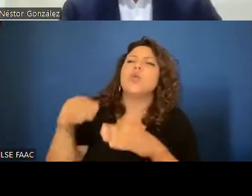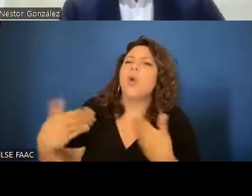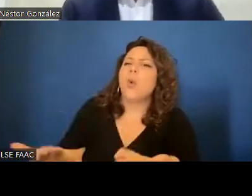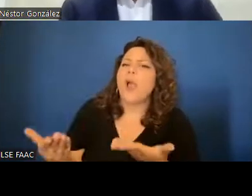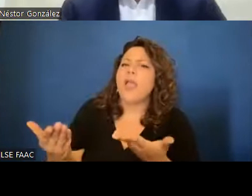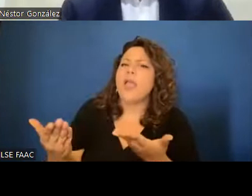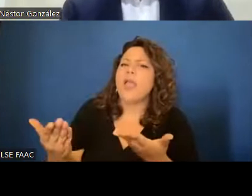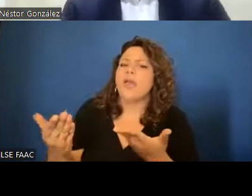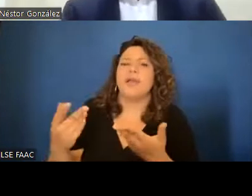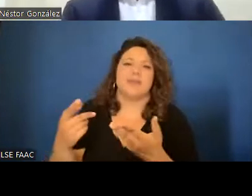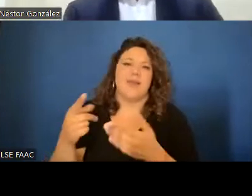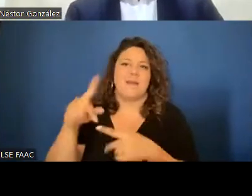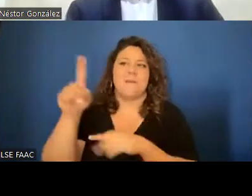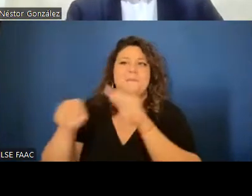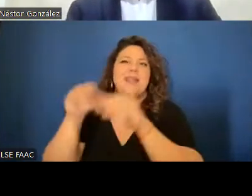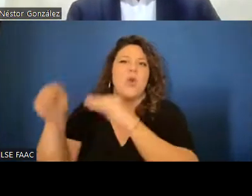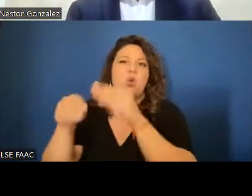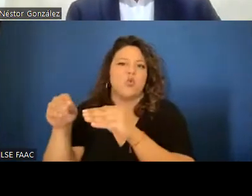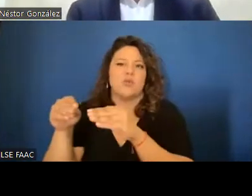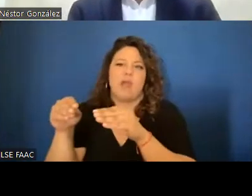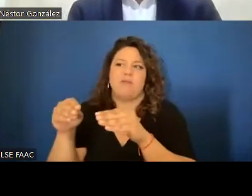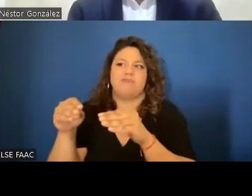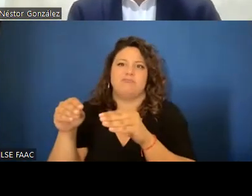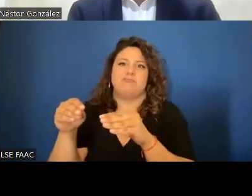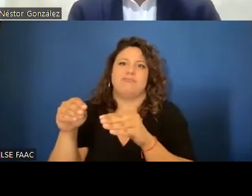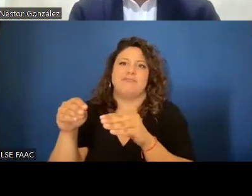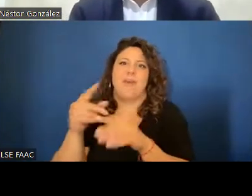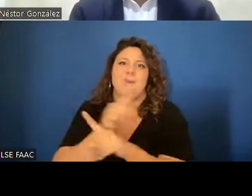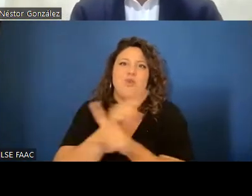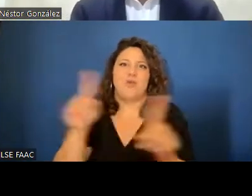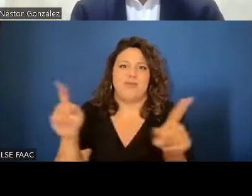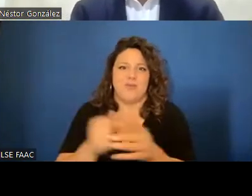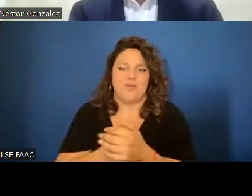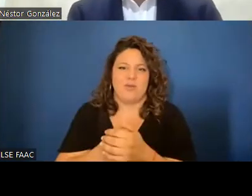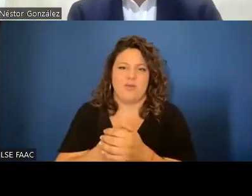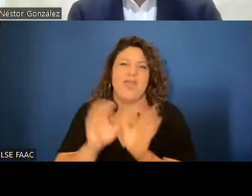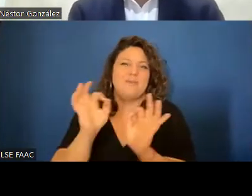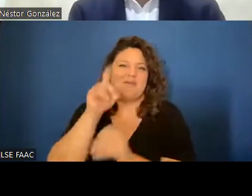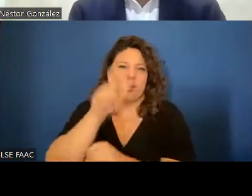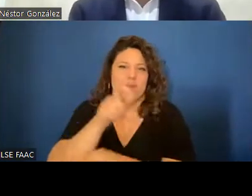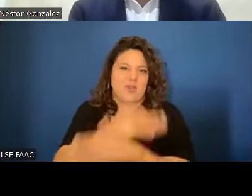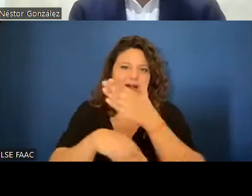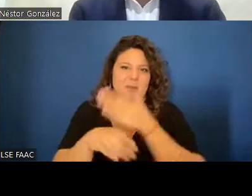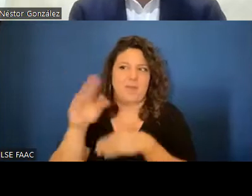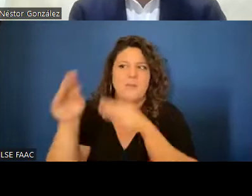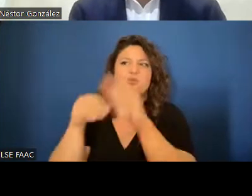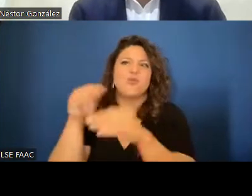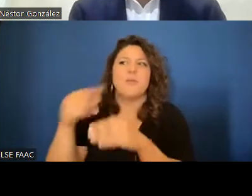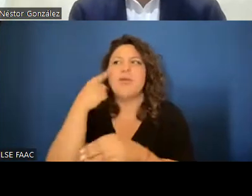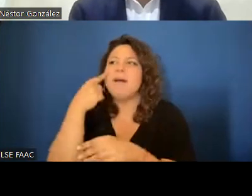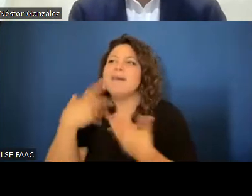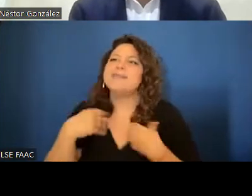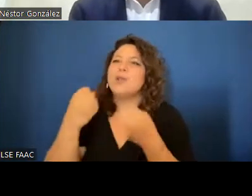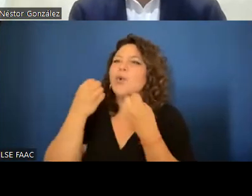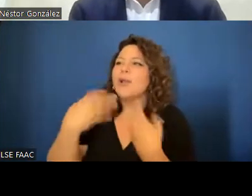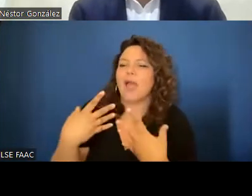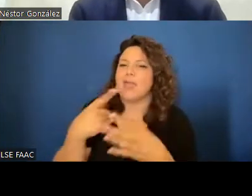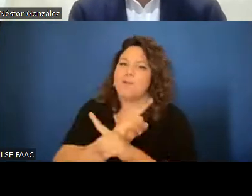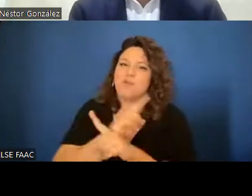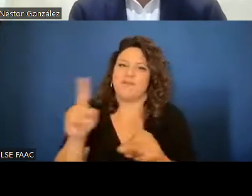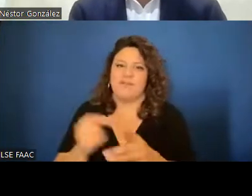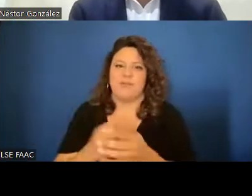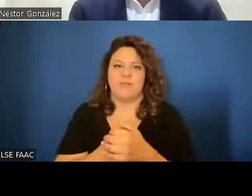Claro, efectivamente, porque en esas situaciones de discriminación muchas veces ya no es necesario solamente que exista un marco